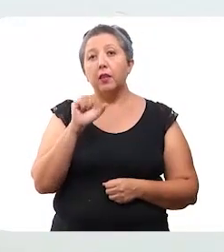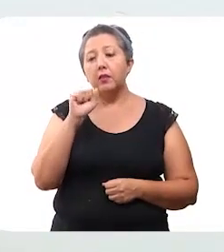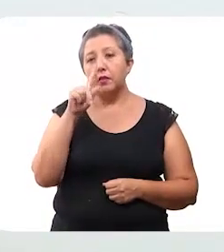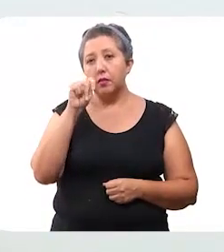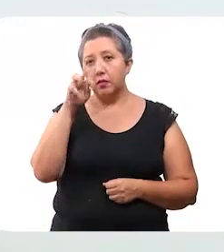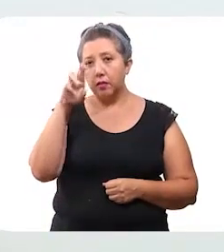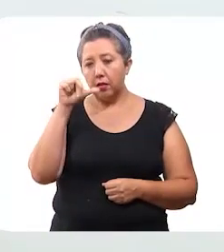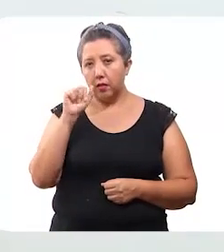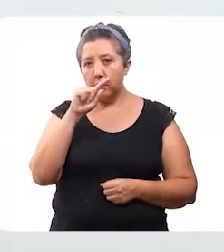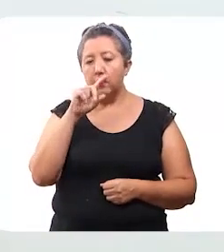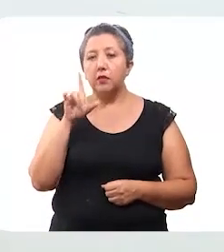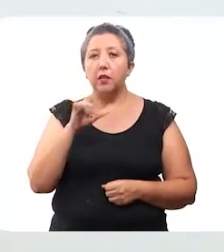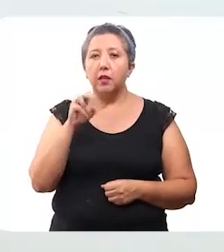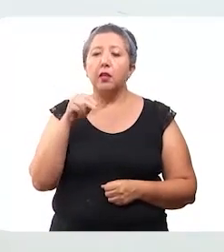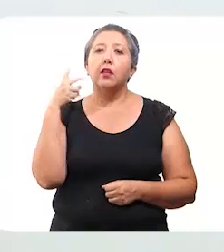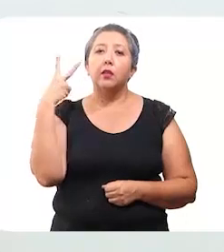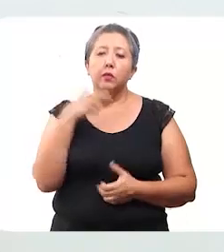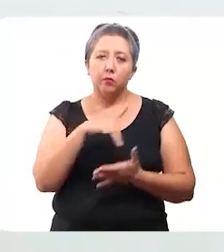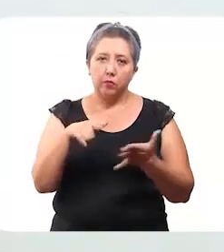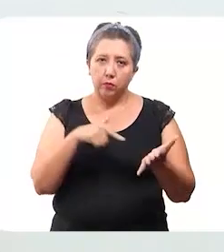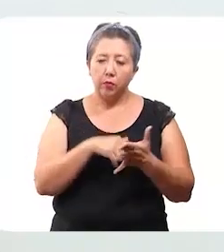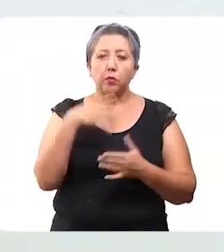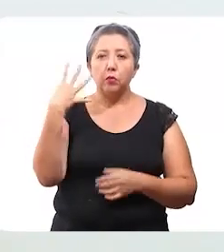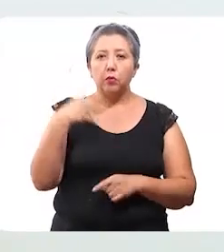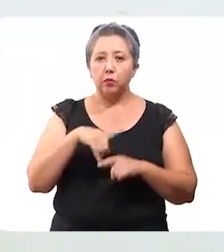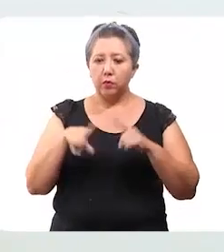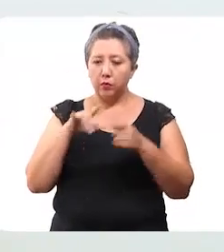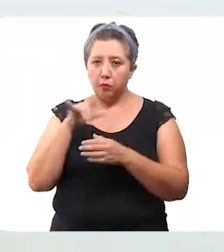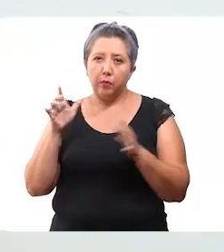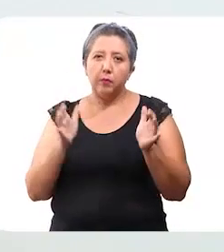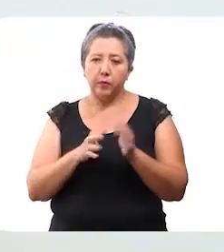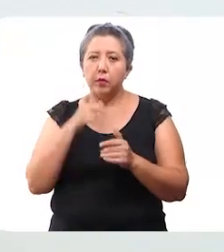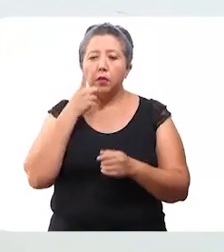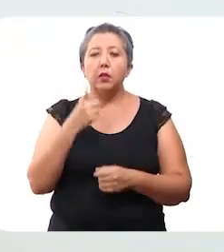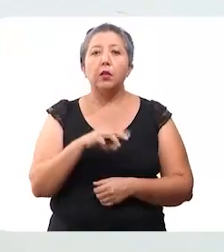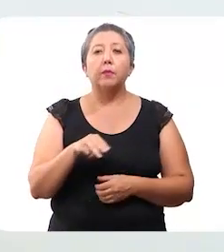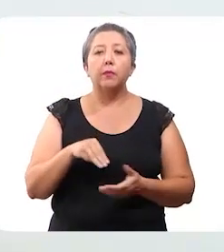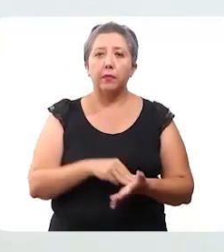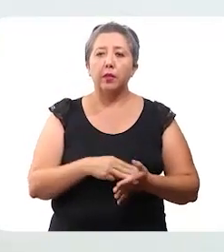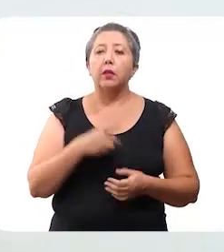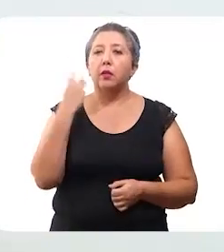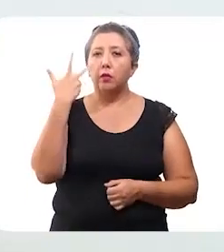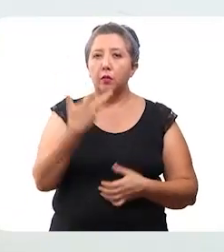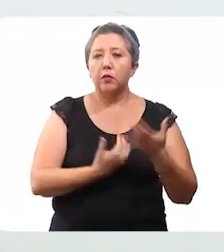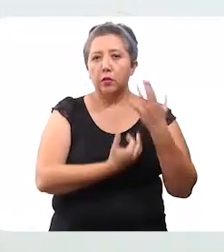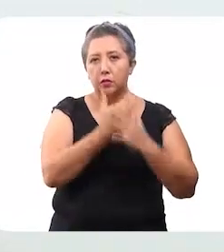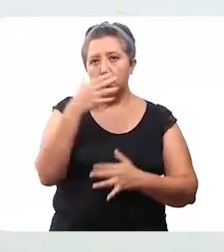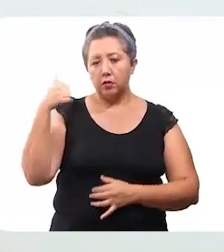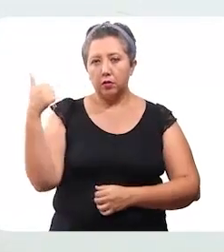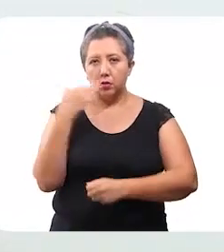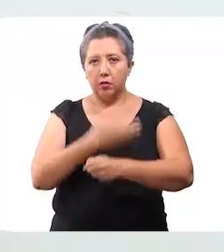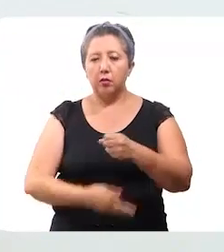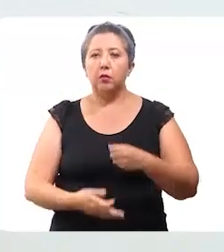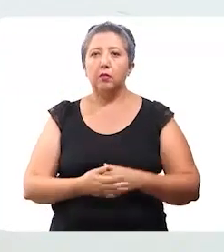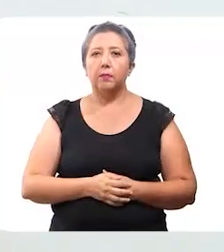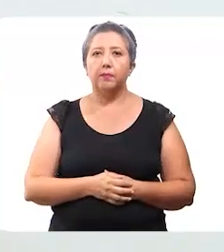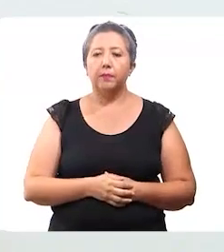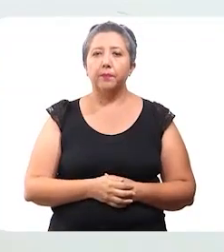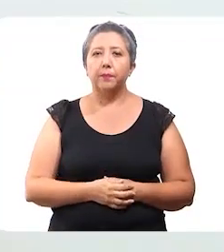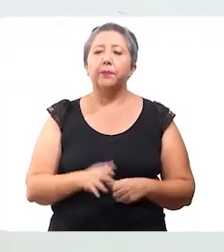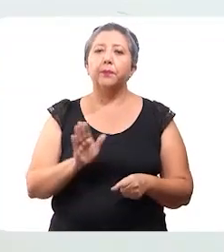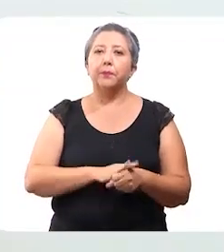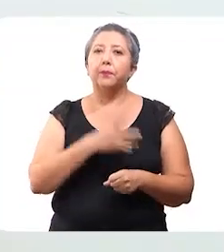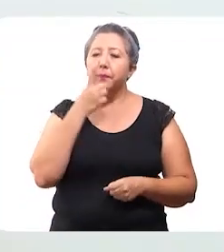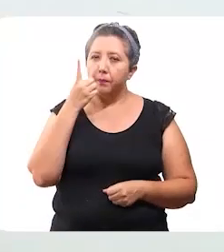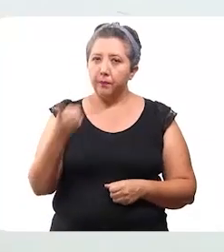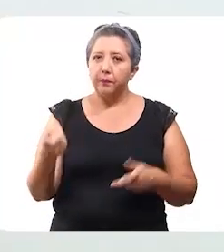farmacéutica AstraZeneca, se realiza en 2 macrocentros y 4 módulos distribuidos en la ciudad, de 8 de la mañana a 6 de la tarde. Por